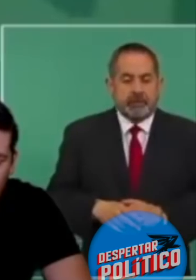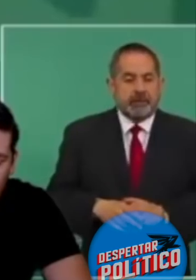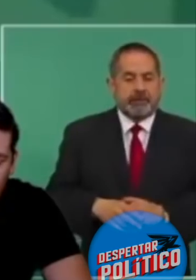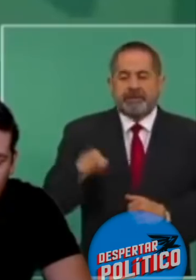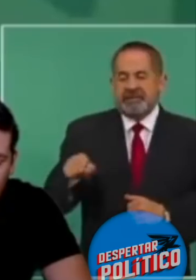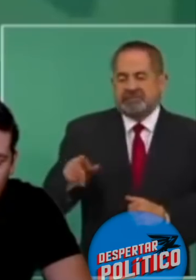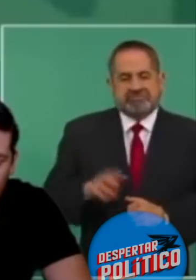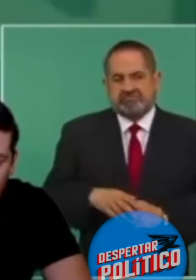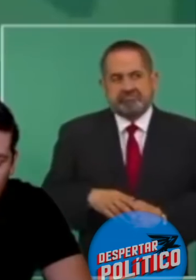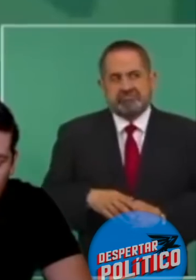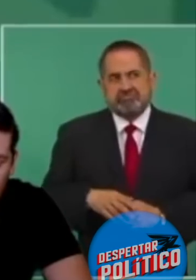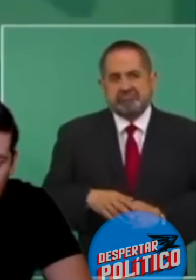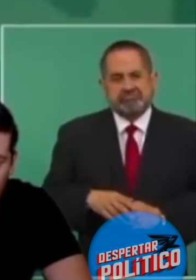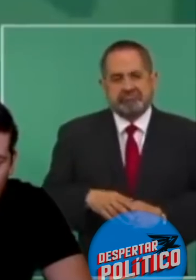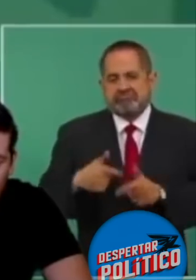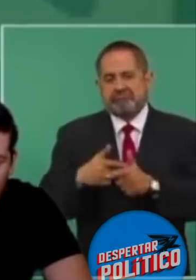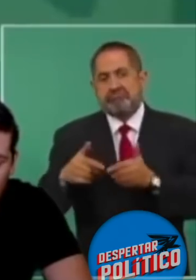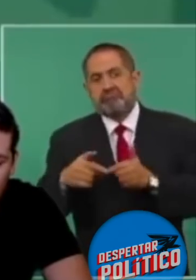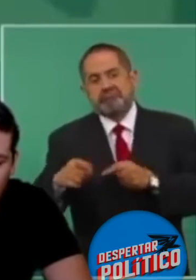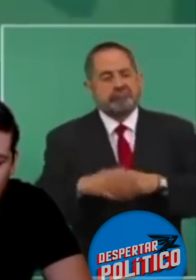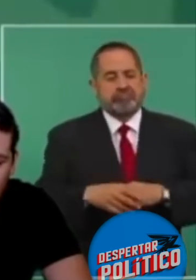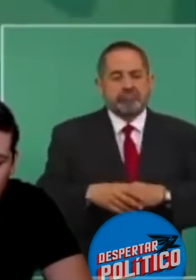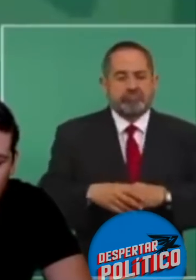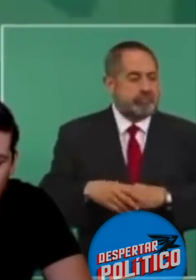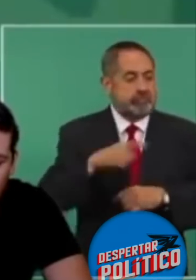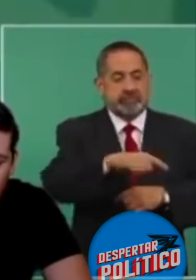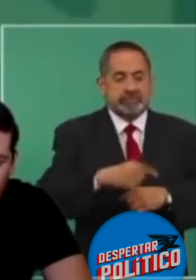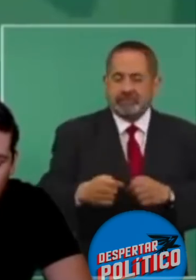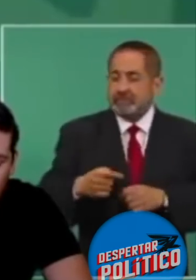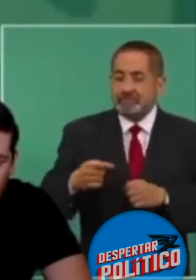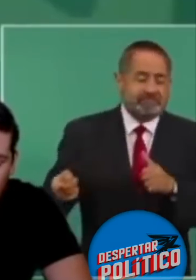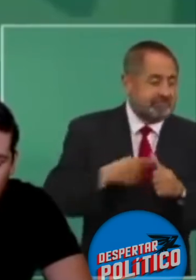no aguantan ni la primera embestida.